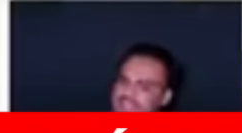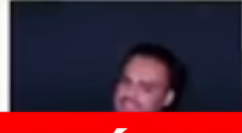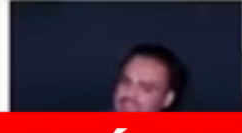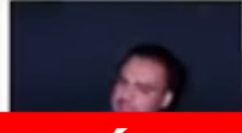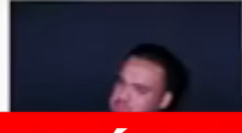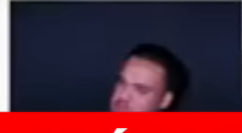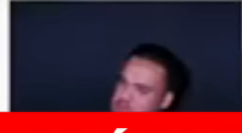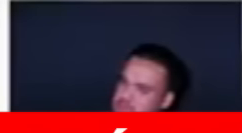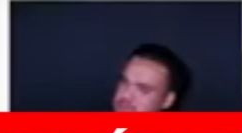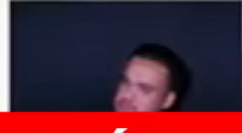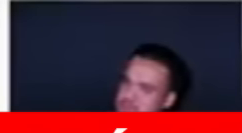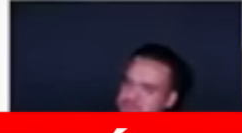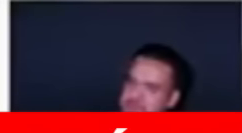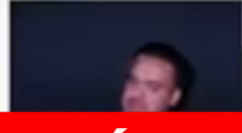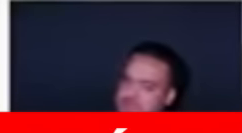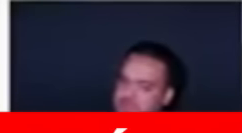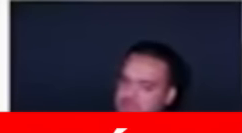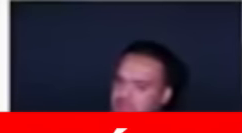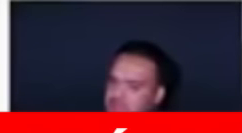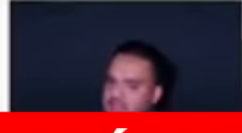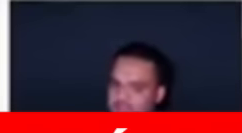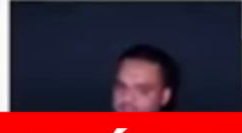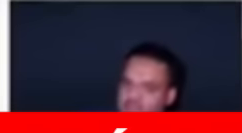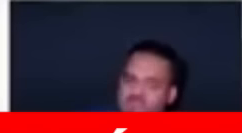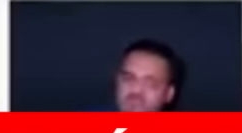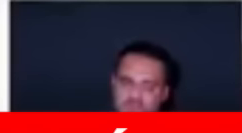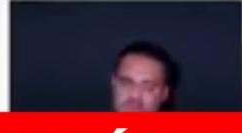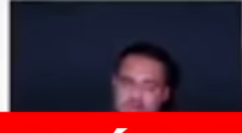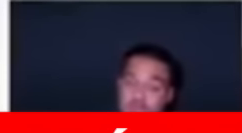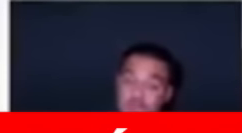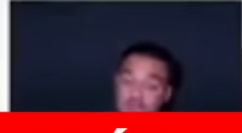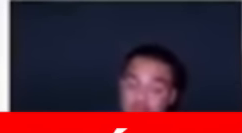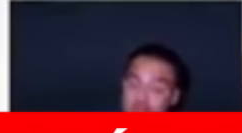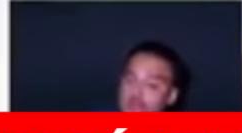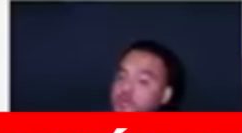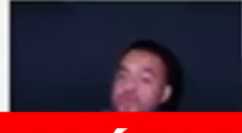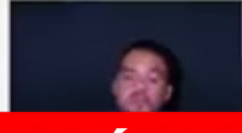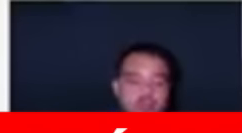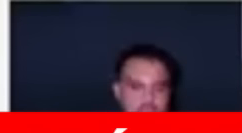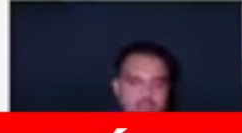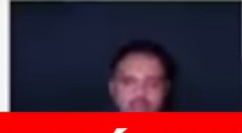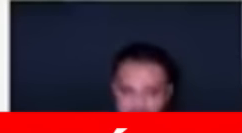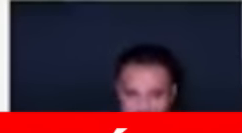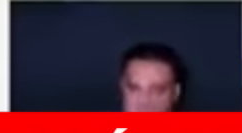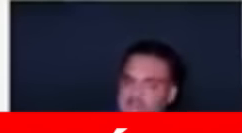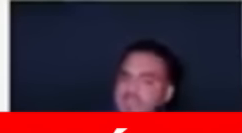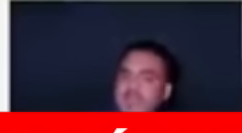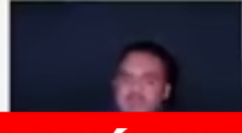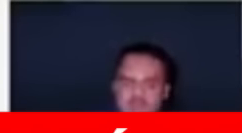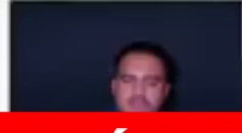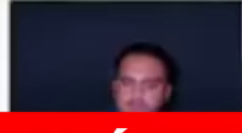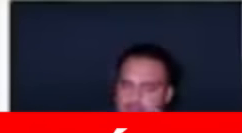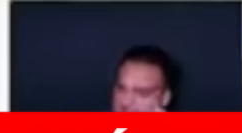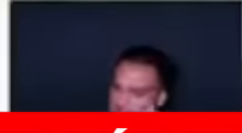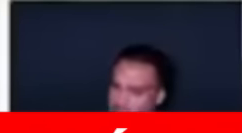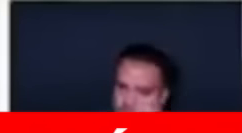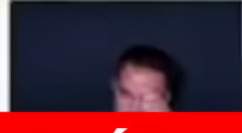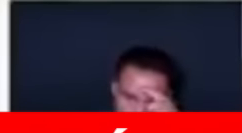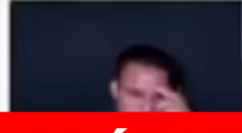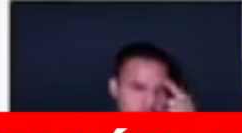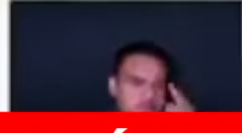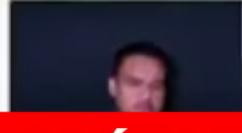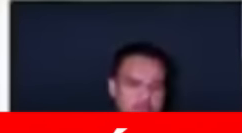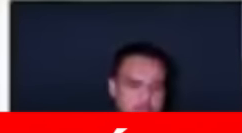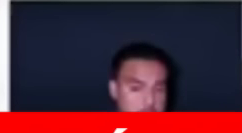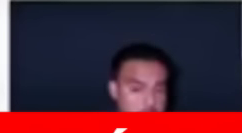están fuera de nosotros, pero que están preocupados y quieren hacer algo por salvar a México, se pongan